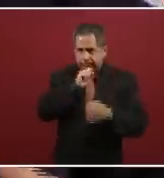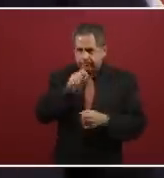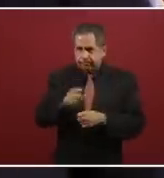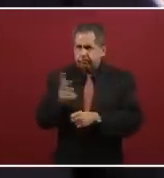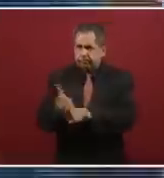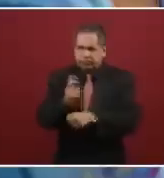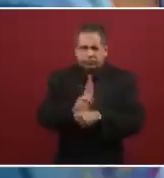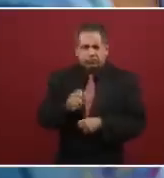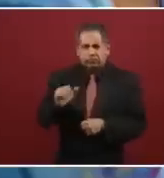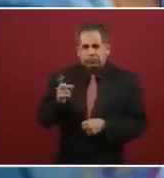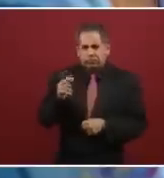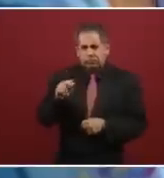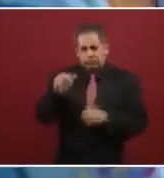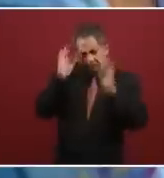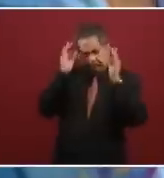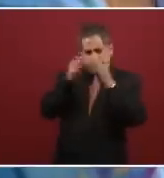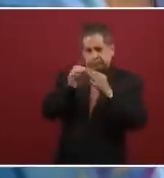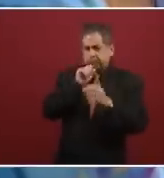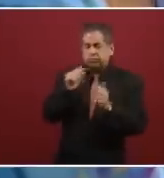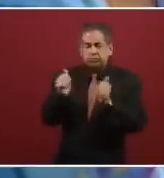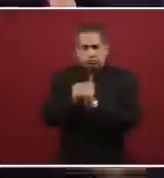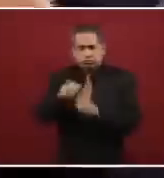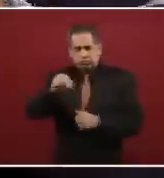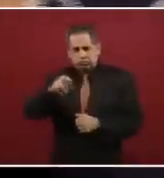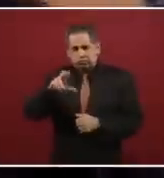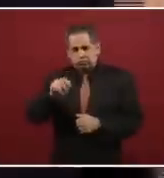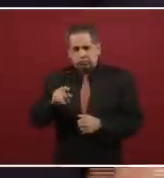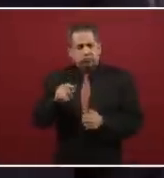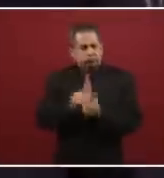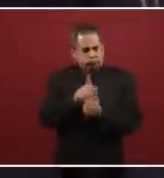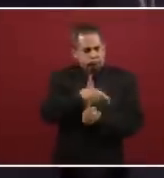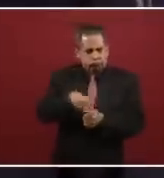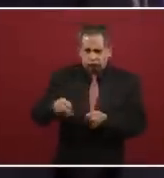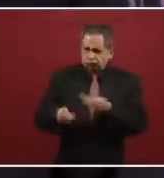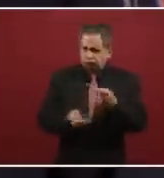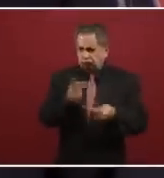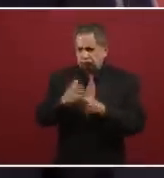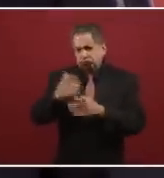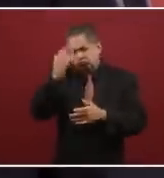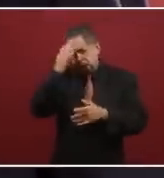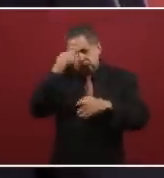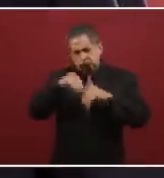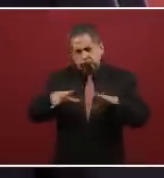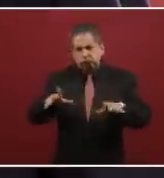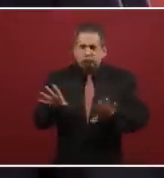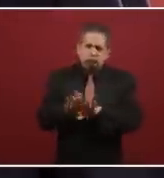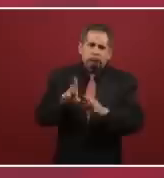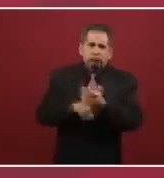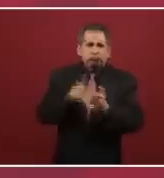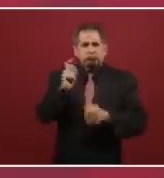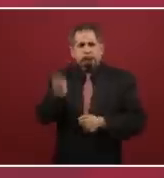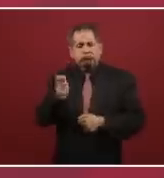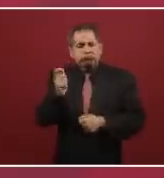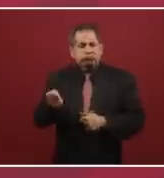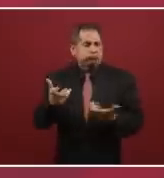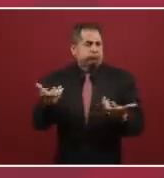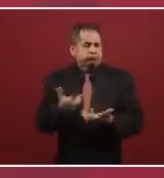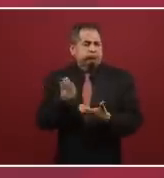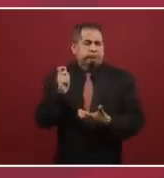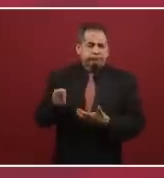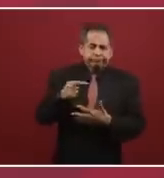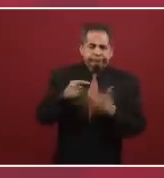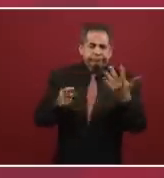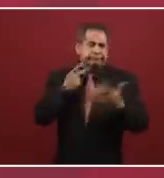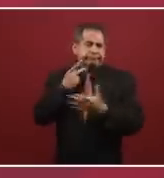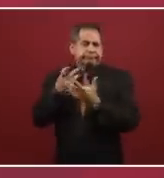al de aduanas, pero que venga Marcelo y ustedes puedan conocer qué se está haciendo en